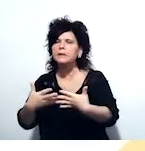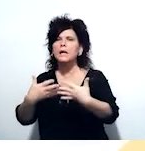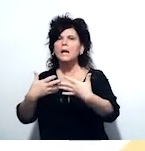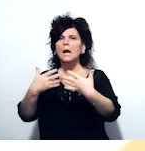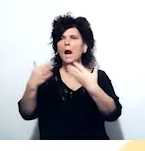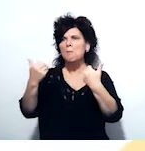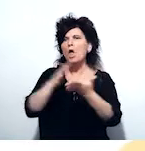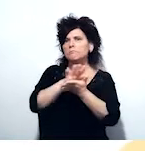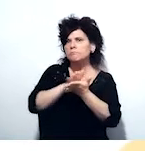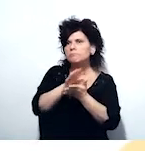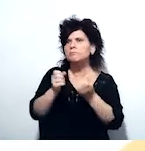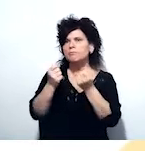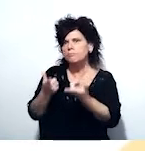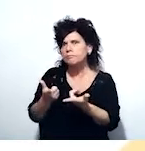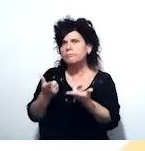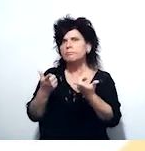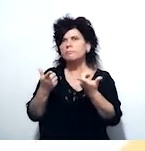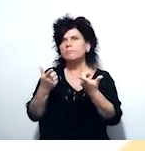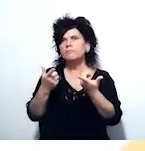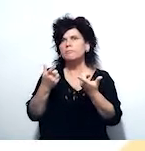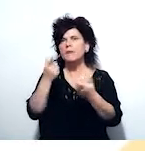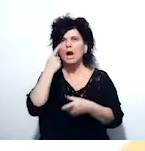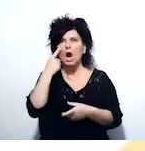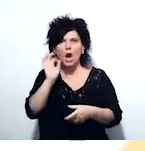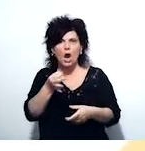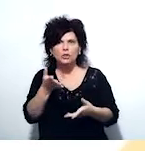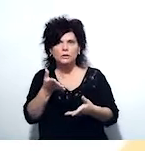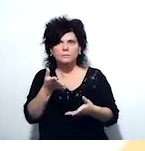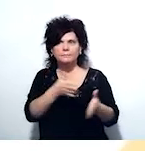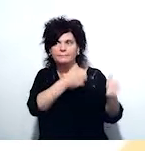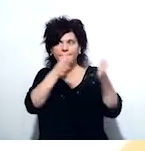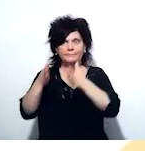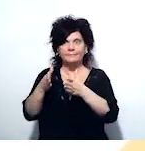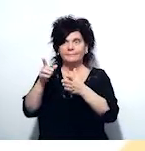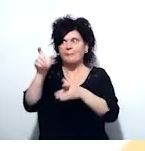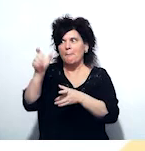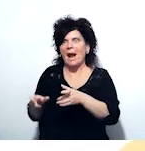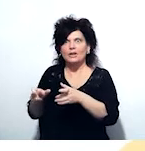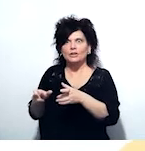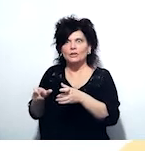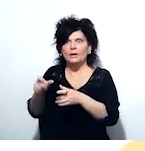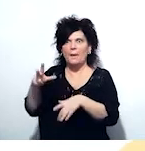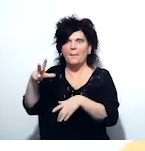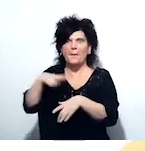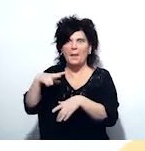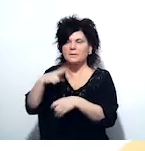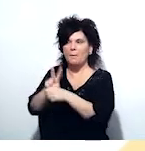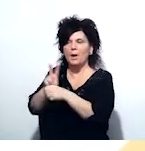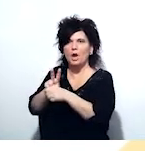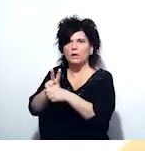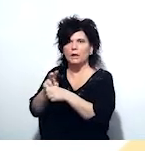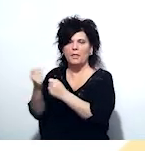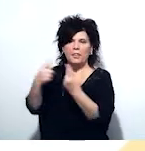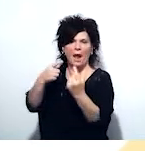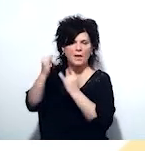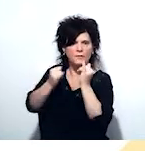poder resolver los casos y para saber. Por otro lado, la gente que protege la privacidad dice, bueno, pero yo no te puedo dar toda esa